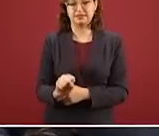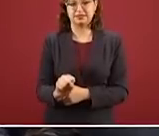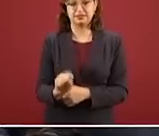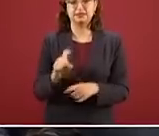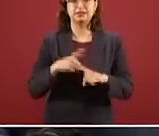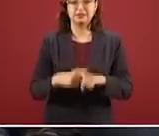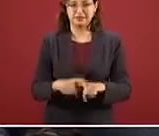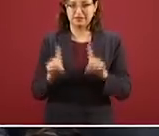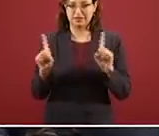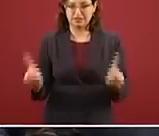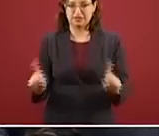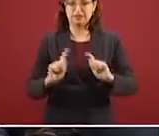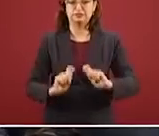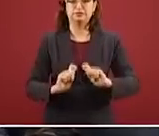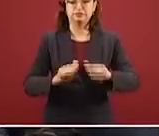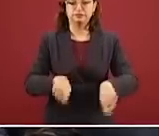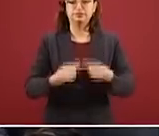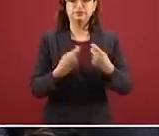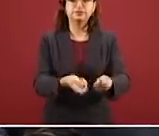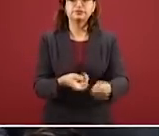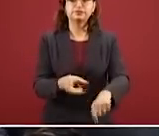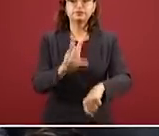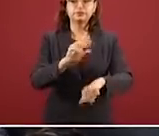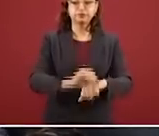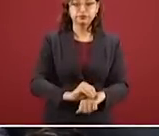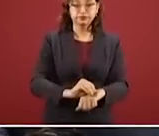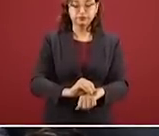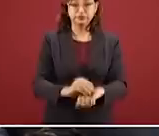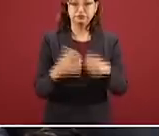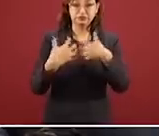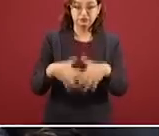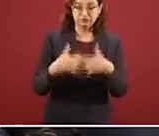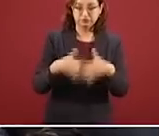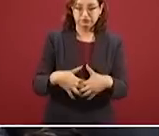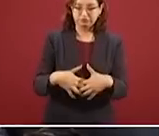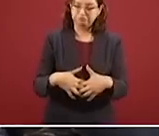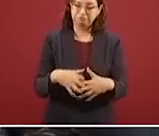Son 117 millones. Sí.